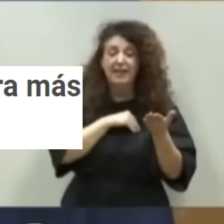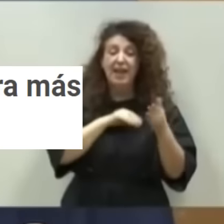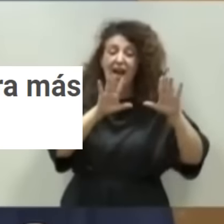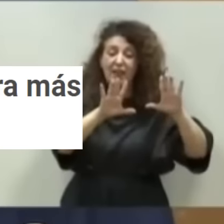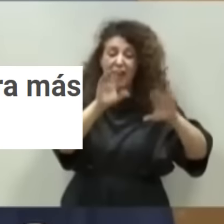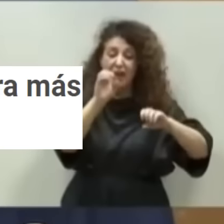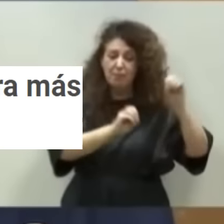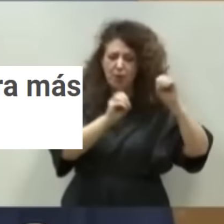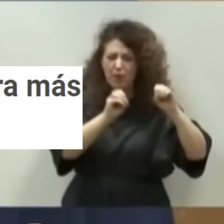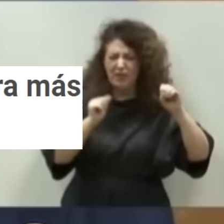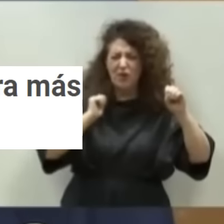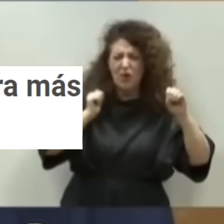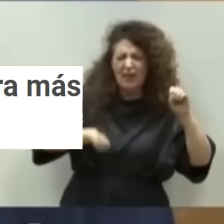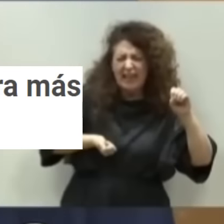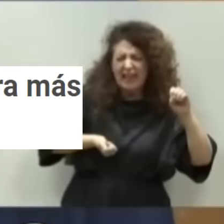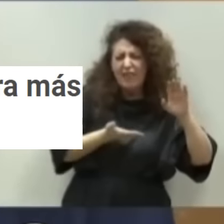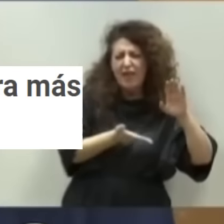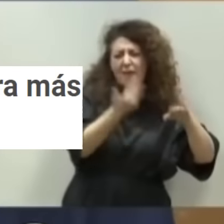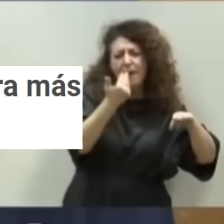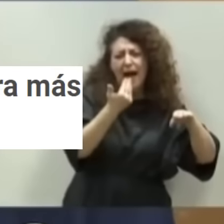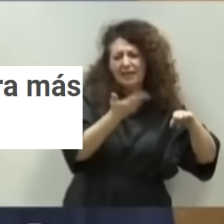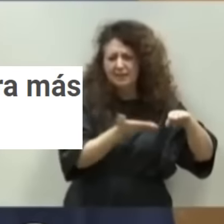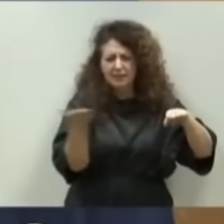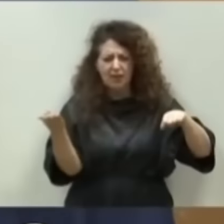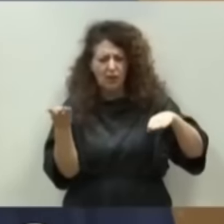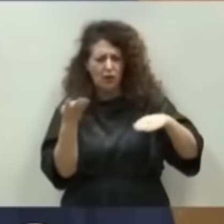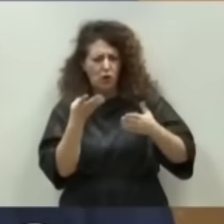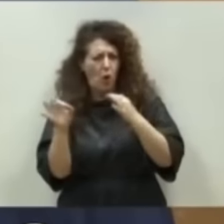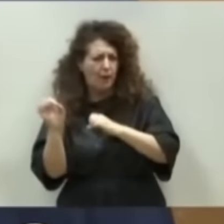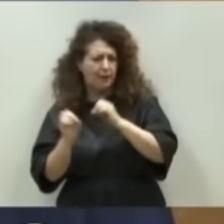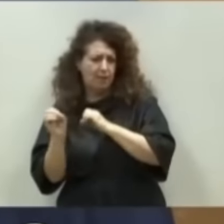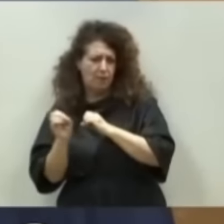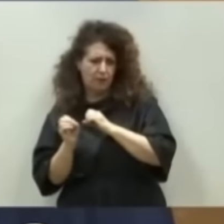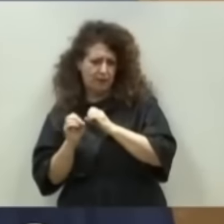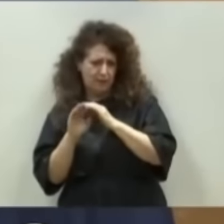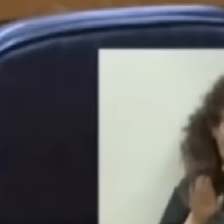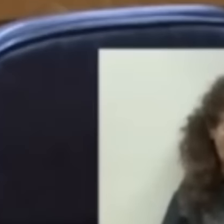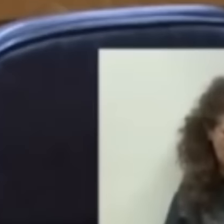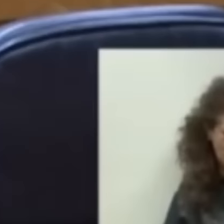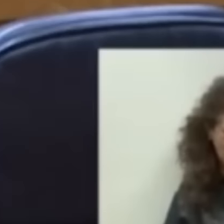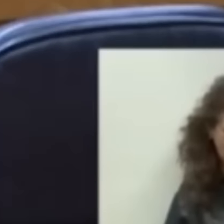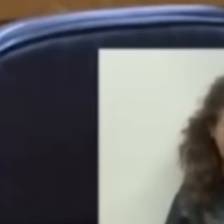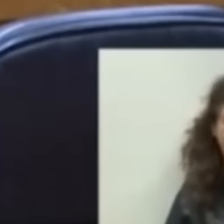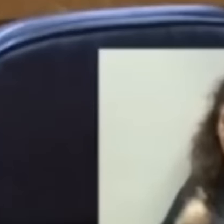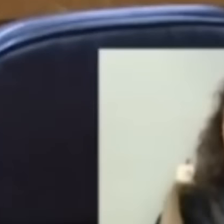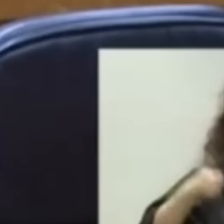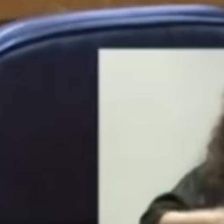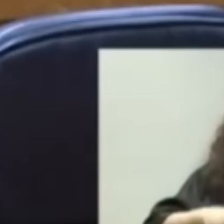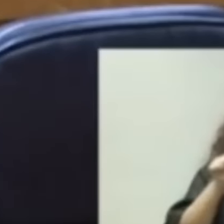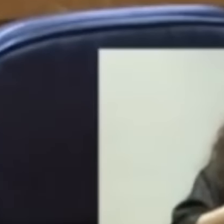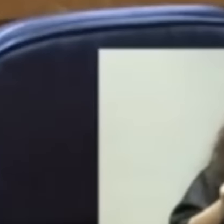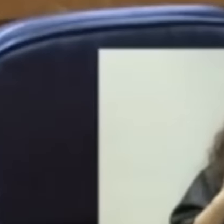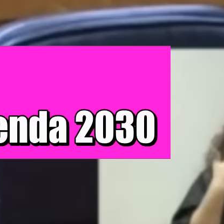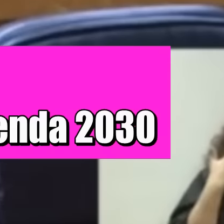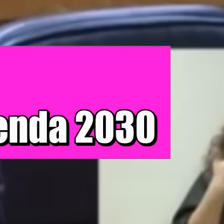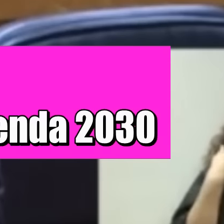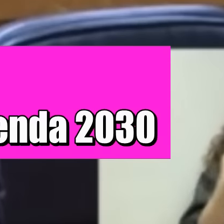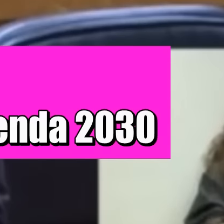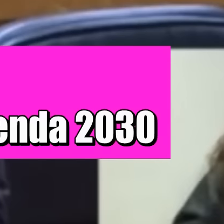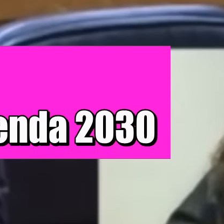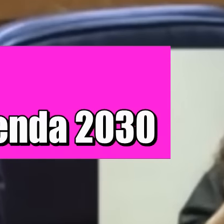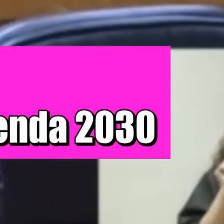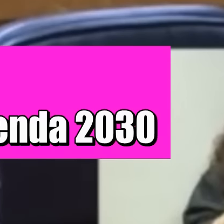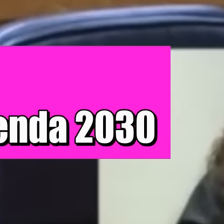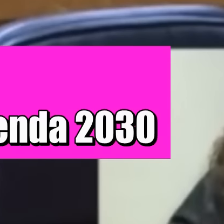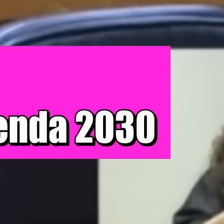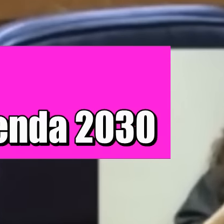que el 90% restante. En los últimos años se ha hecho mucho en este sentido. Gracias al escudo social se evitó que 1,5 millones